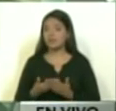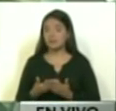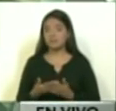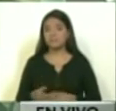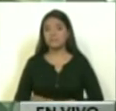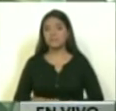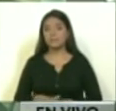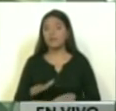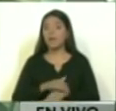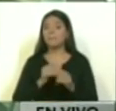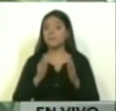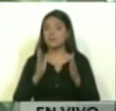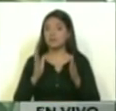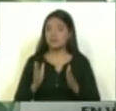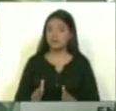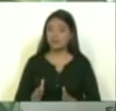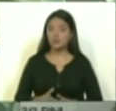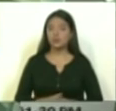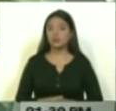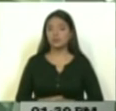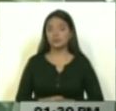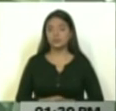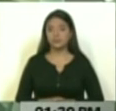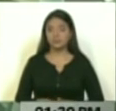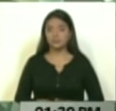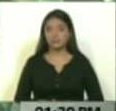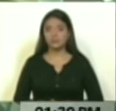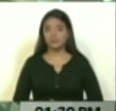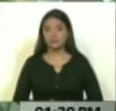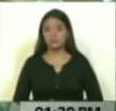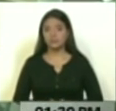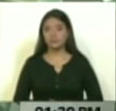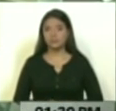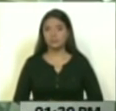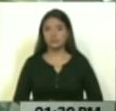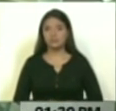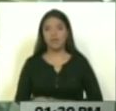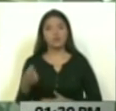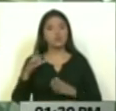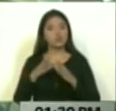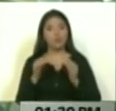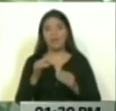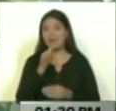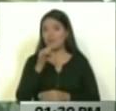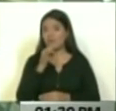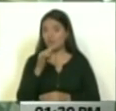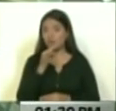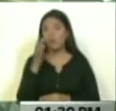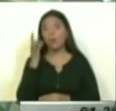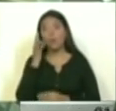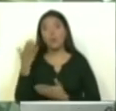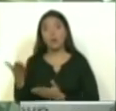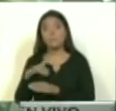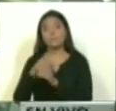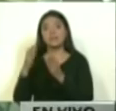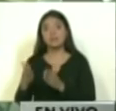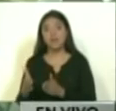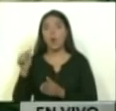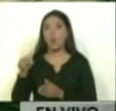al ministro que, bueno, aporte información. La ministra también hoy estuvo